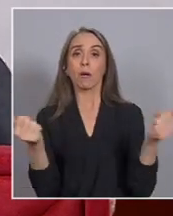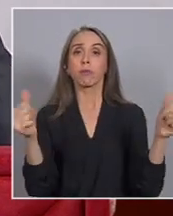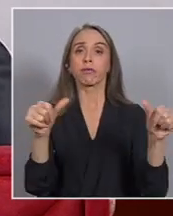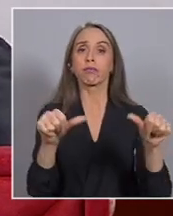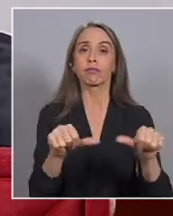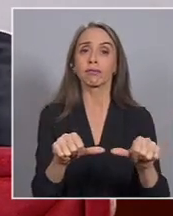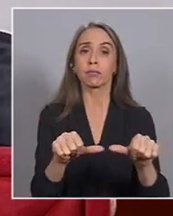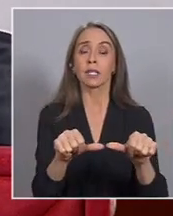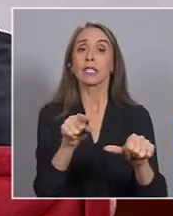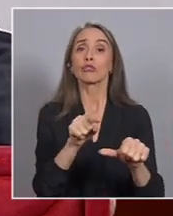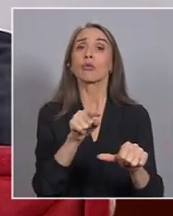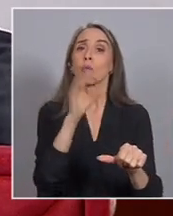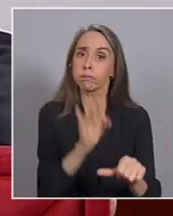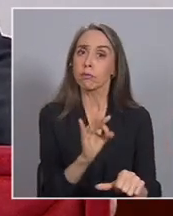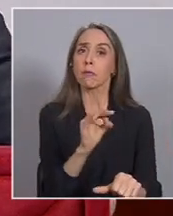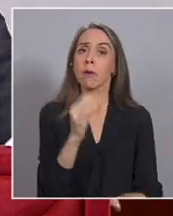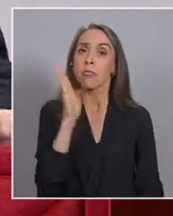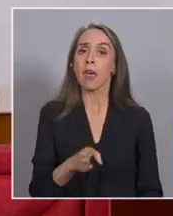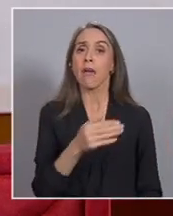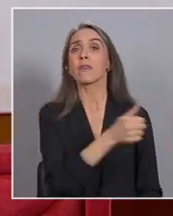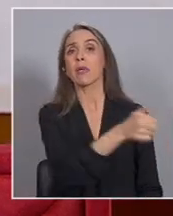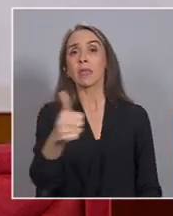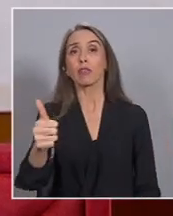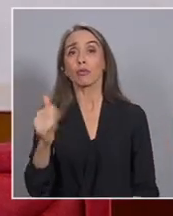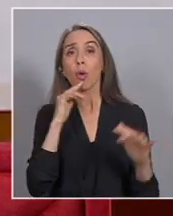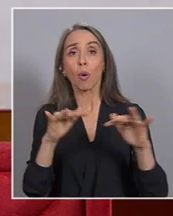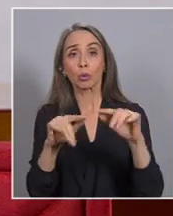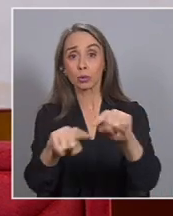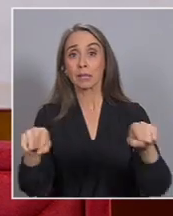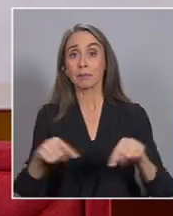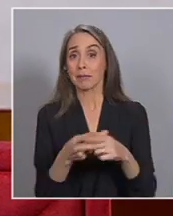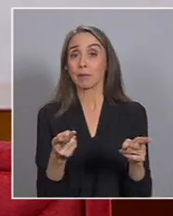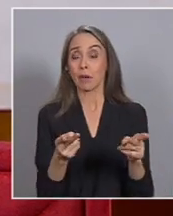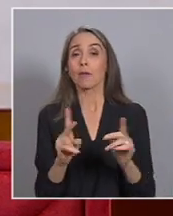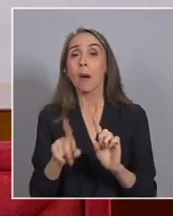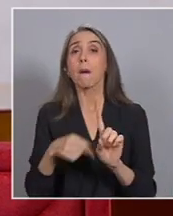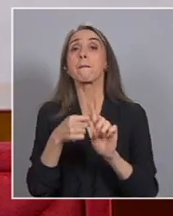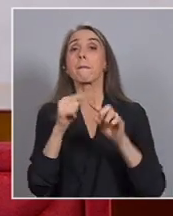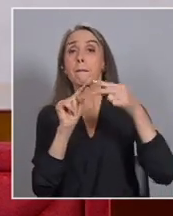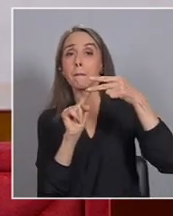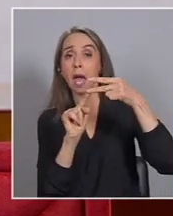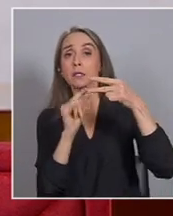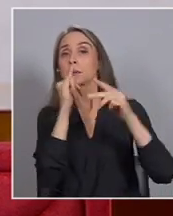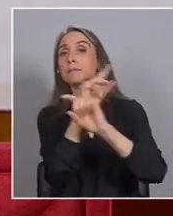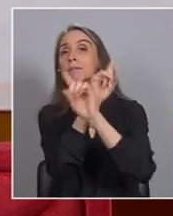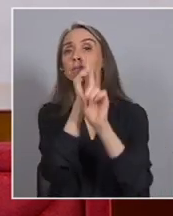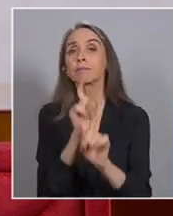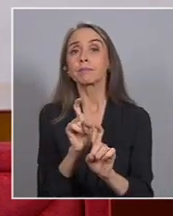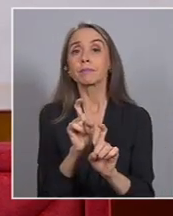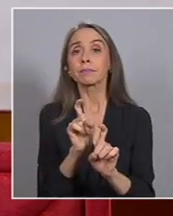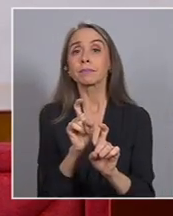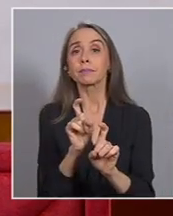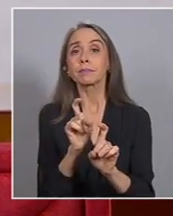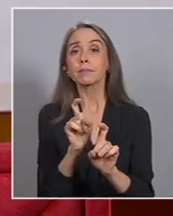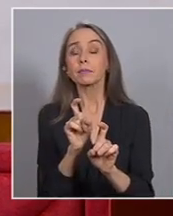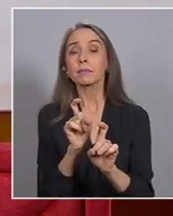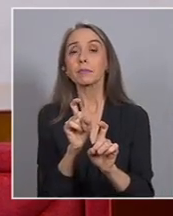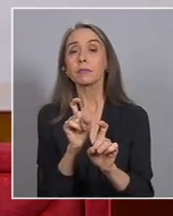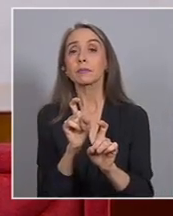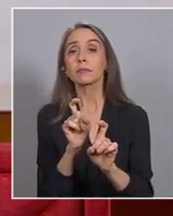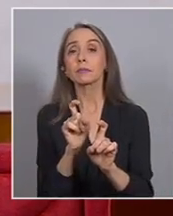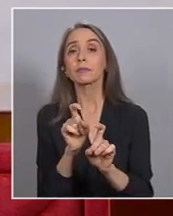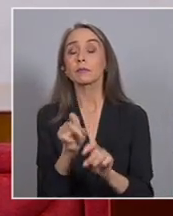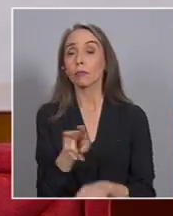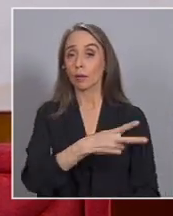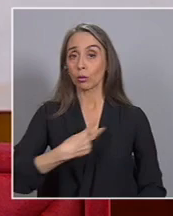todos. A lo anterior, habría que agregar otro factor de incertidumbre. Para